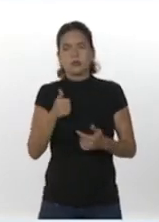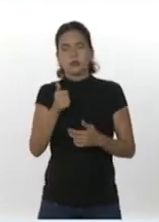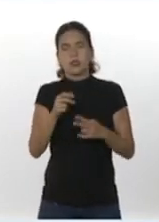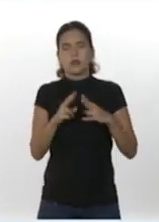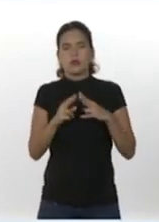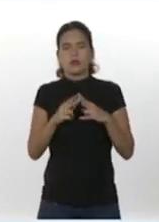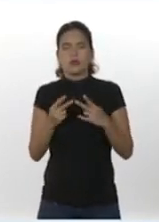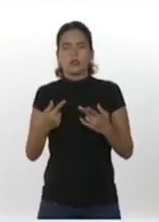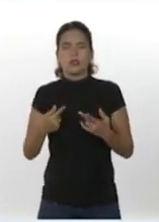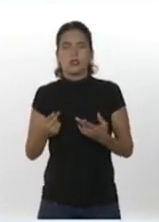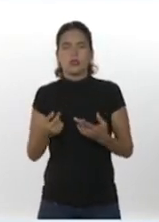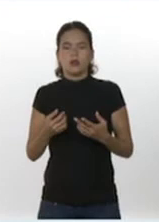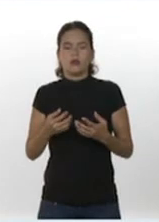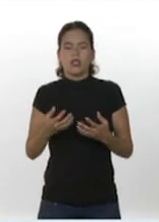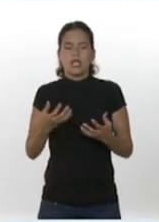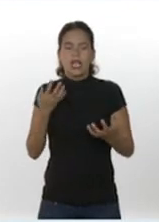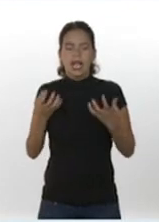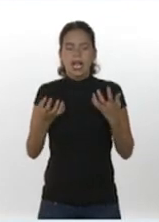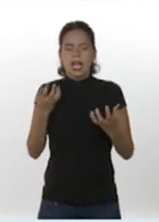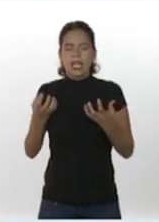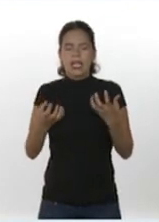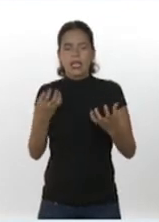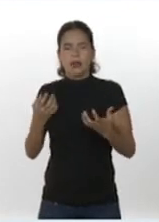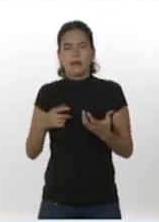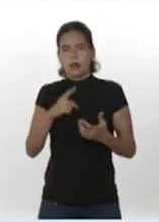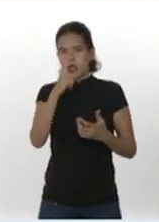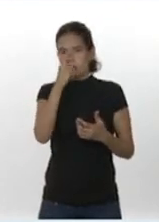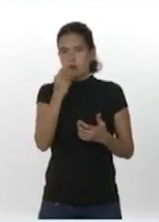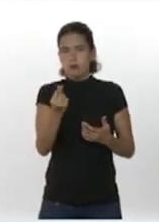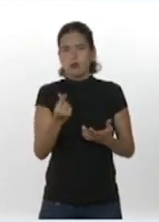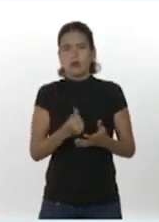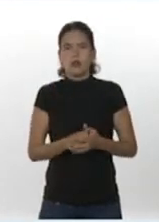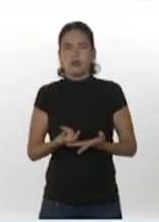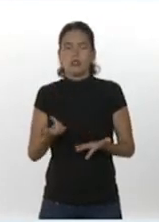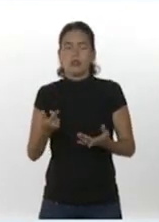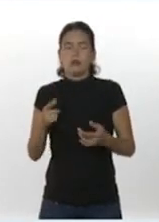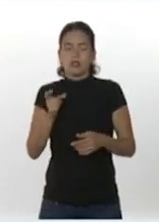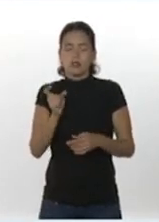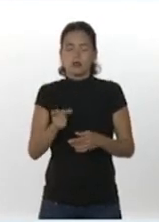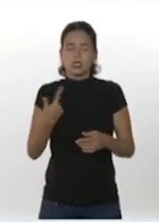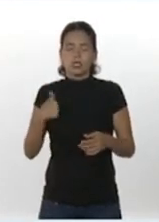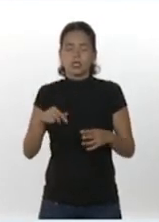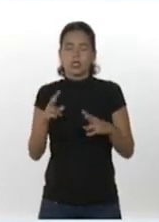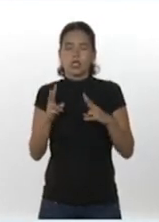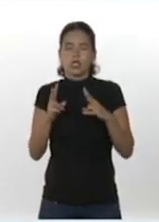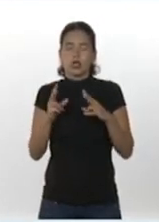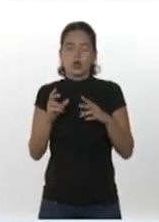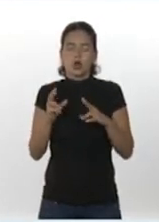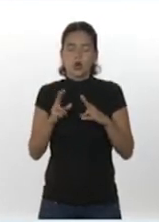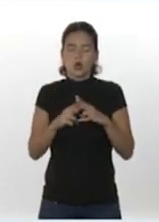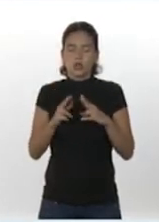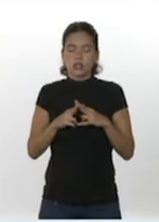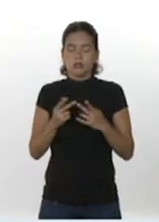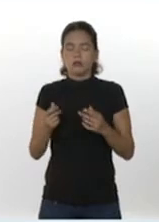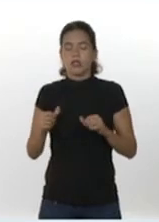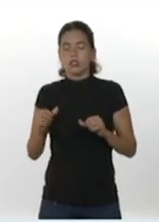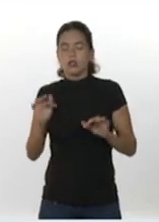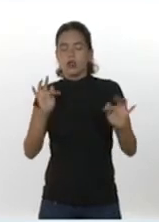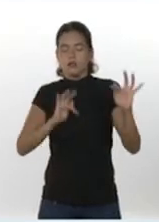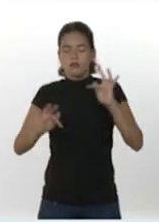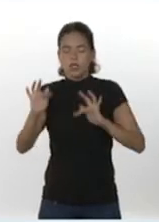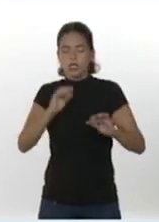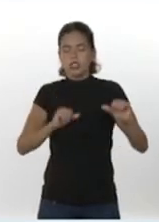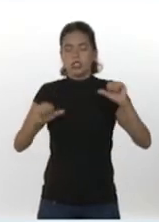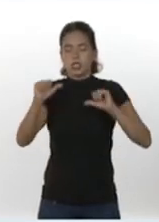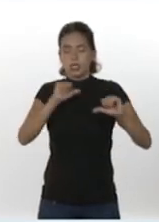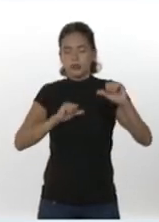la quema de brujas, donde personas que tenían conocimientos avanzados para la época en lo que era biología, química, física, por